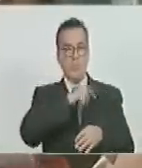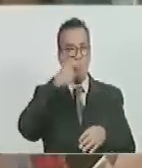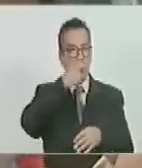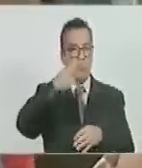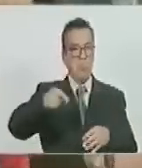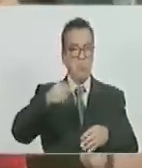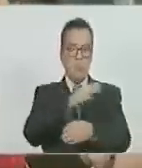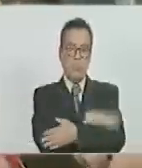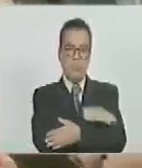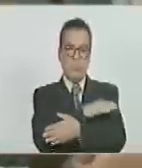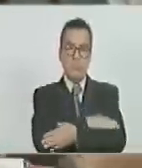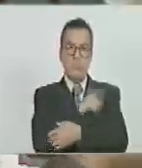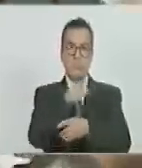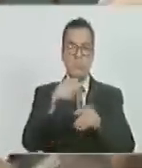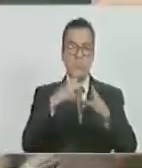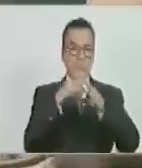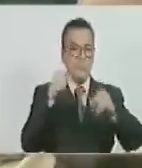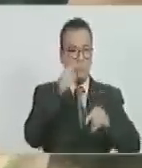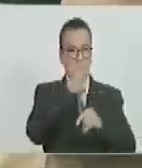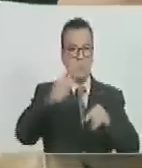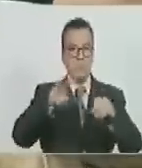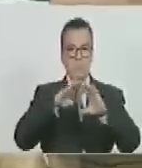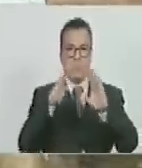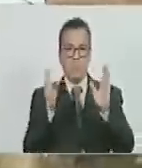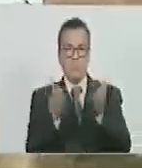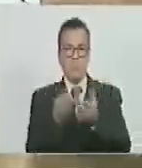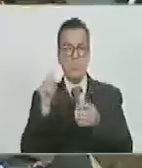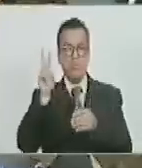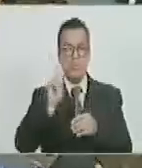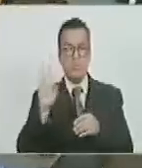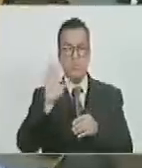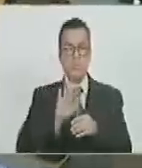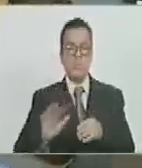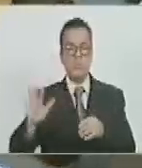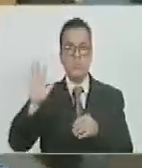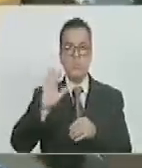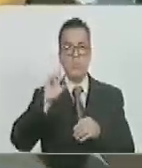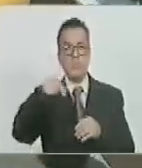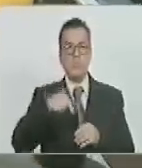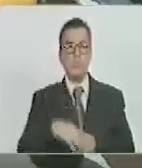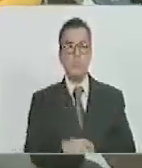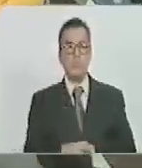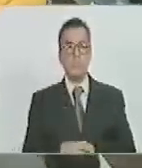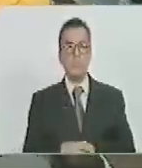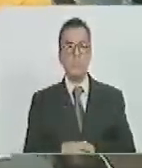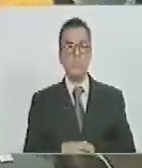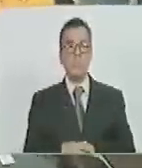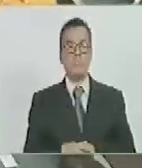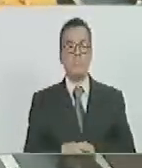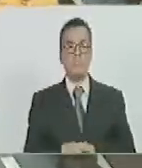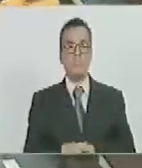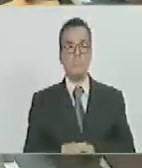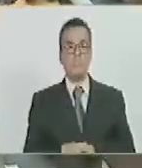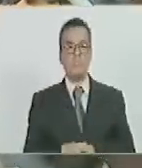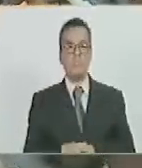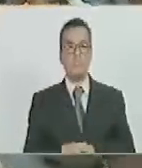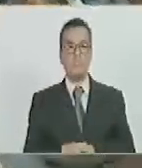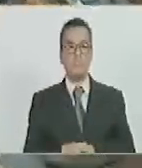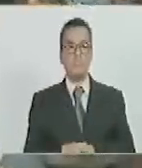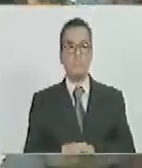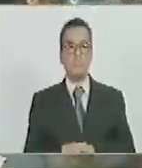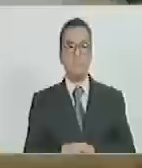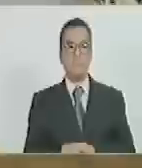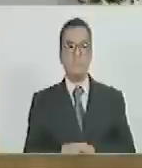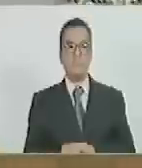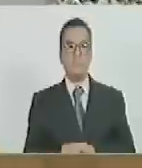indígena. Felicitaciones entonces a todos los pueblos indígenas de Venezuela, a todos los pueblos indígenas del mundo. Fátaro Tujumoto, Kicharacátore, Chanen